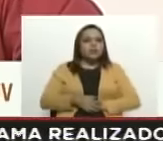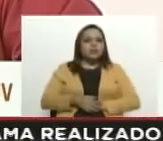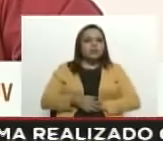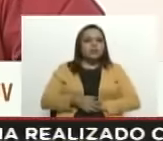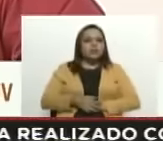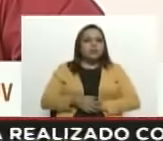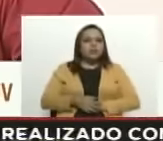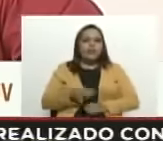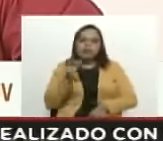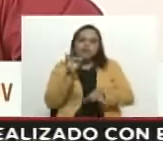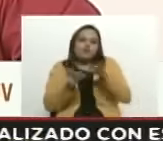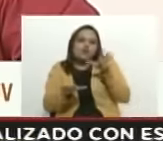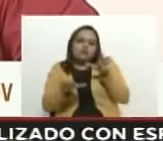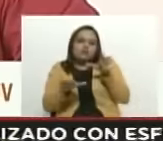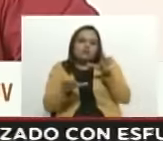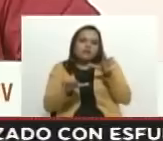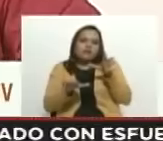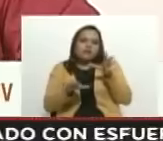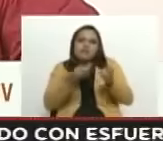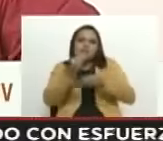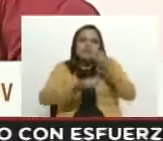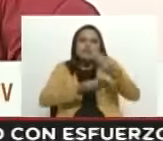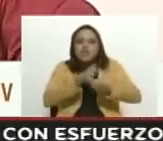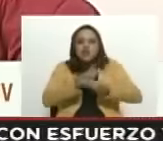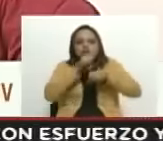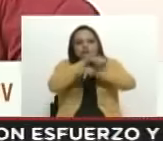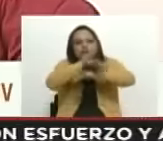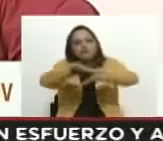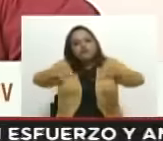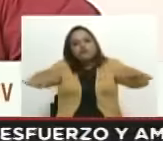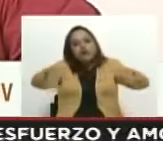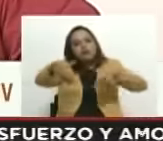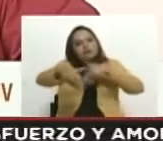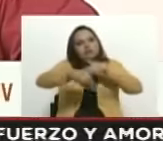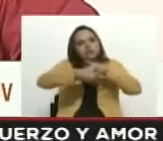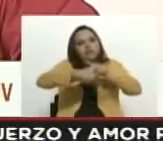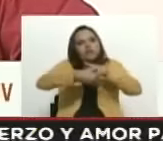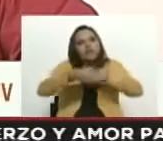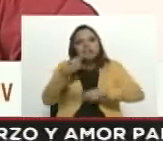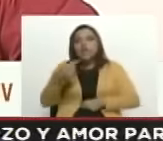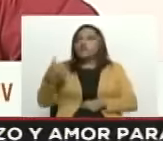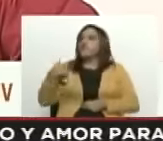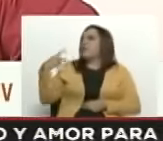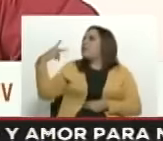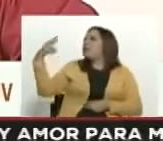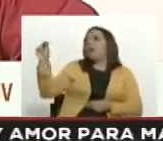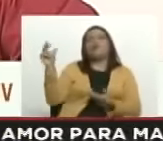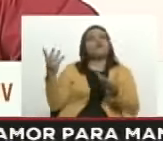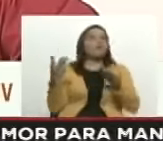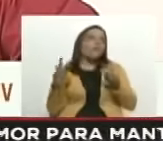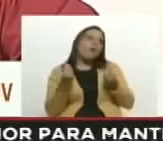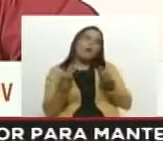por casualidad, se hicieron, ¿cómo se llama?, viral, diciendo, no, yo me iría demasiado.